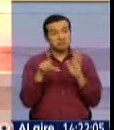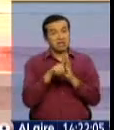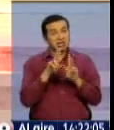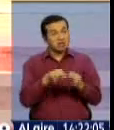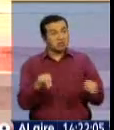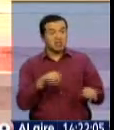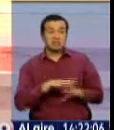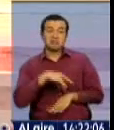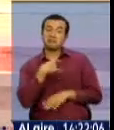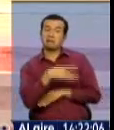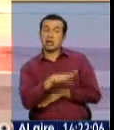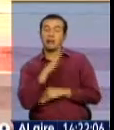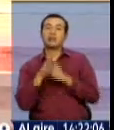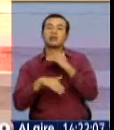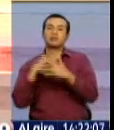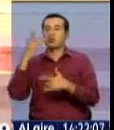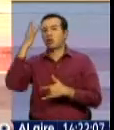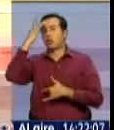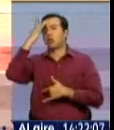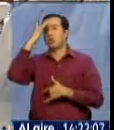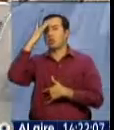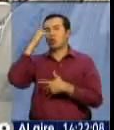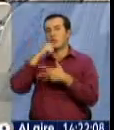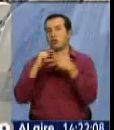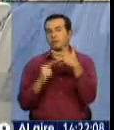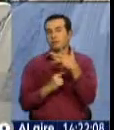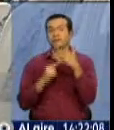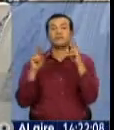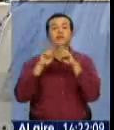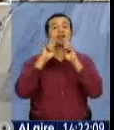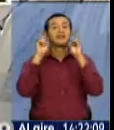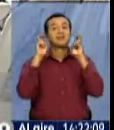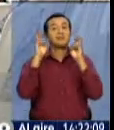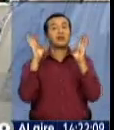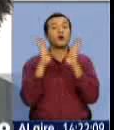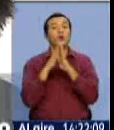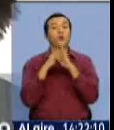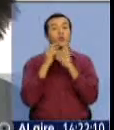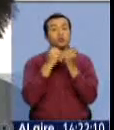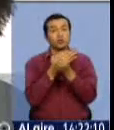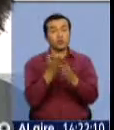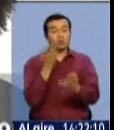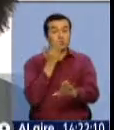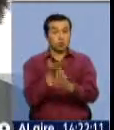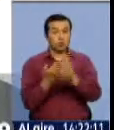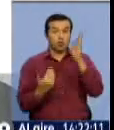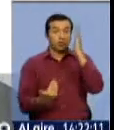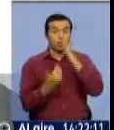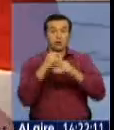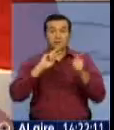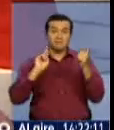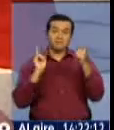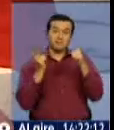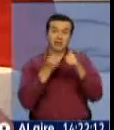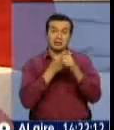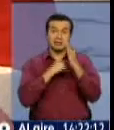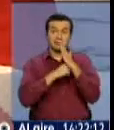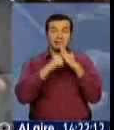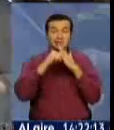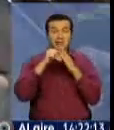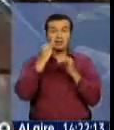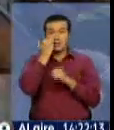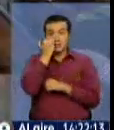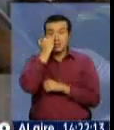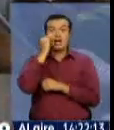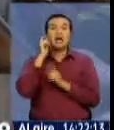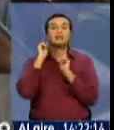de la naturaleza, allí es donde viene la enfermedad. En el marco de esta cumbre se propuso la creación de un viceministerio de medicina ancestral.